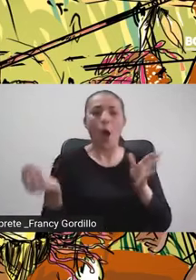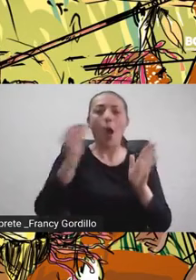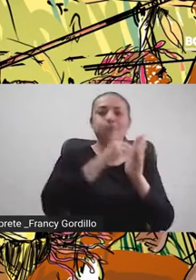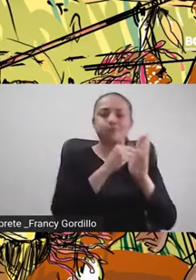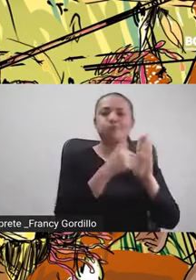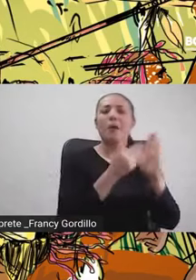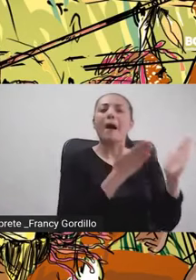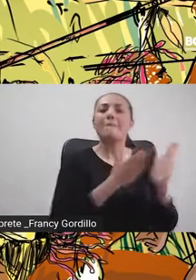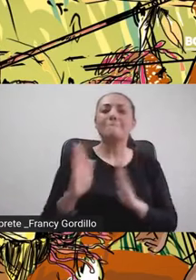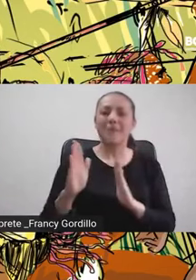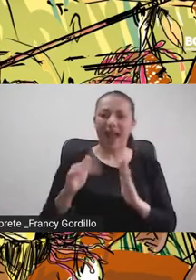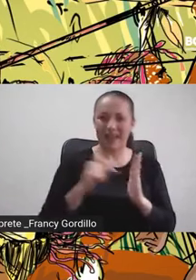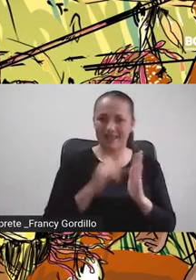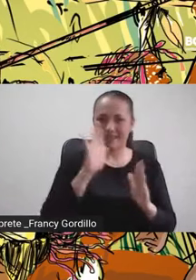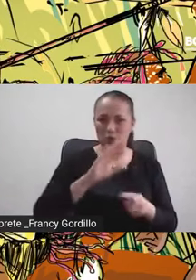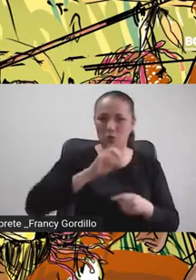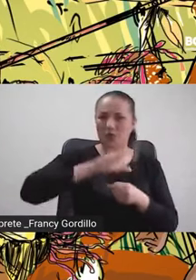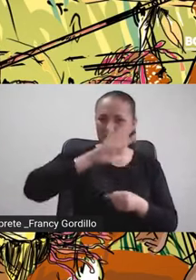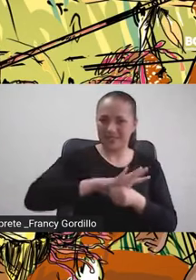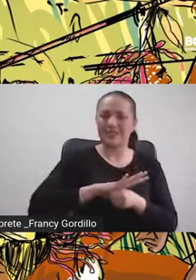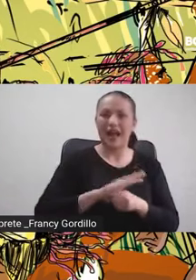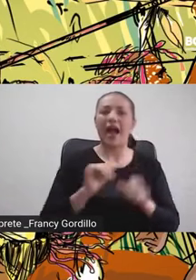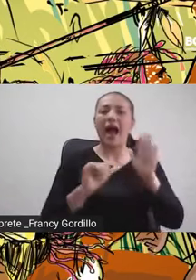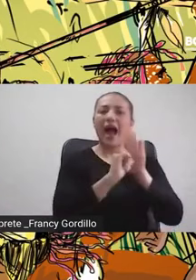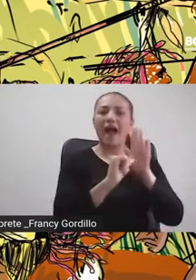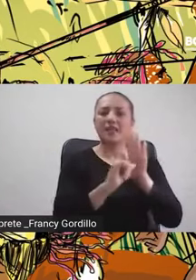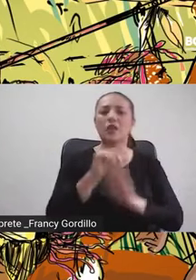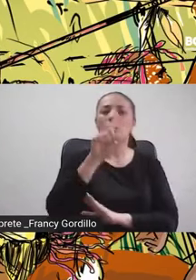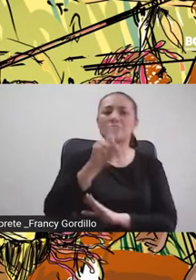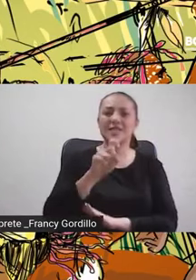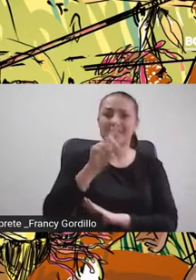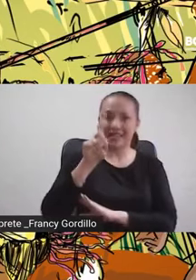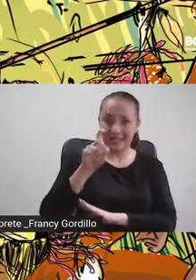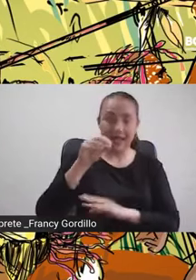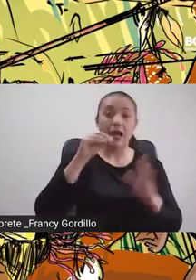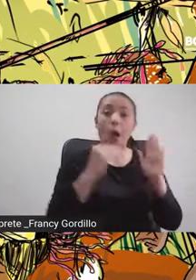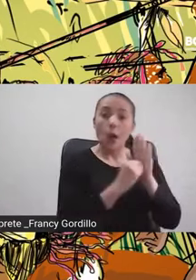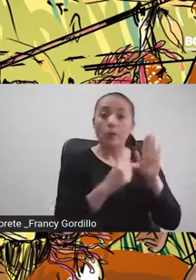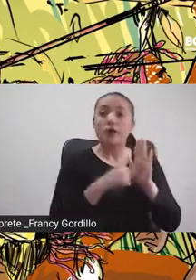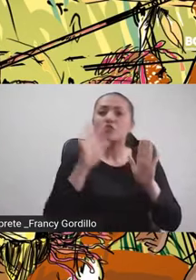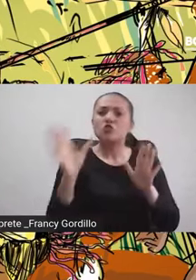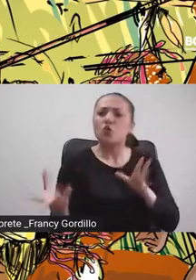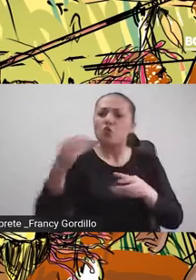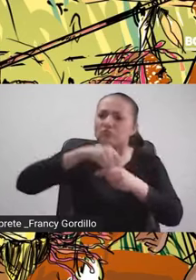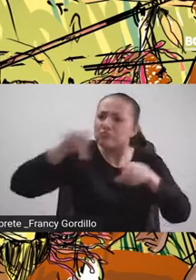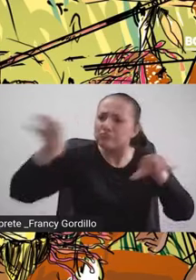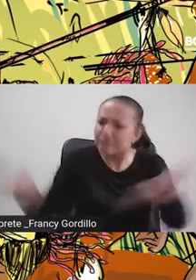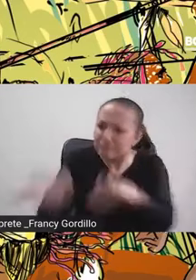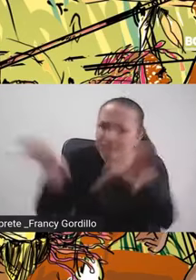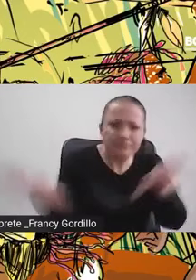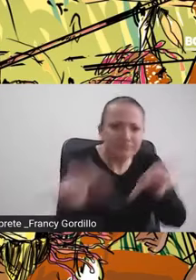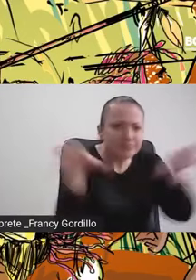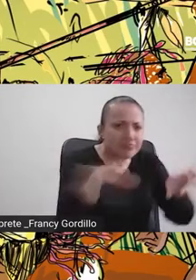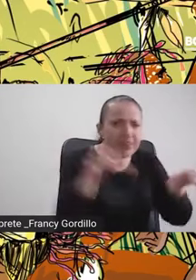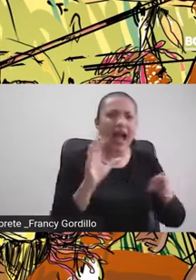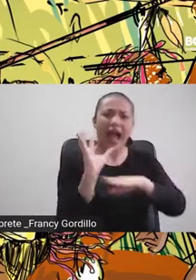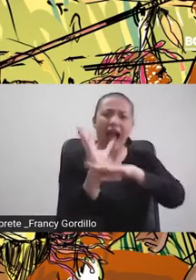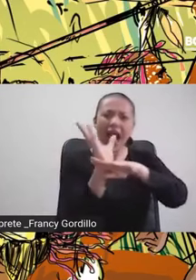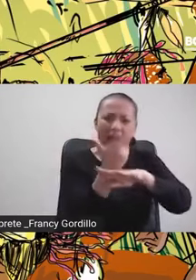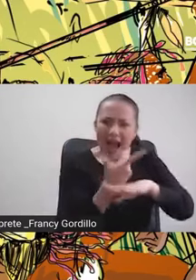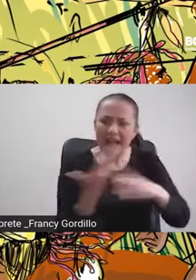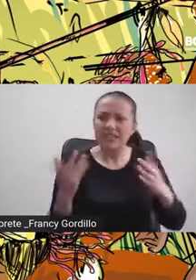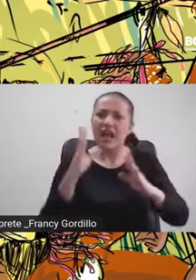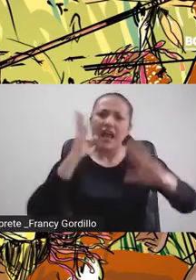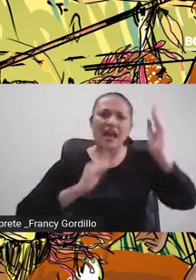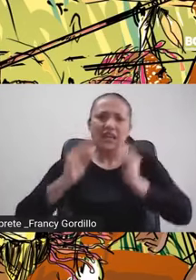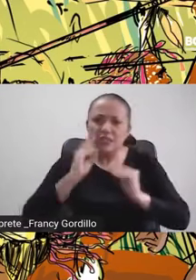artículo 66, quienes desarrollan un conjunto de prácticas artísticas que reúnen experiencias,